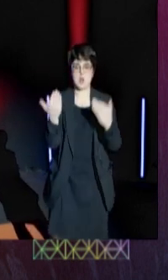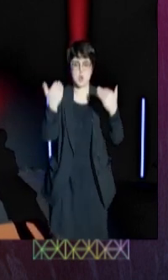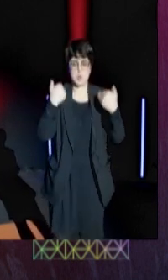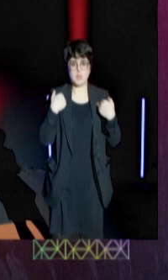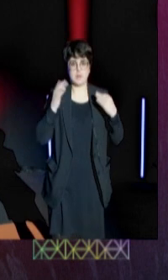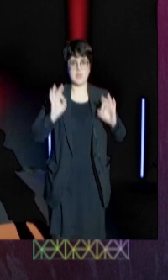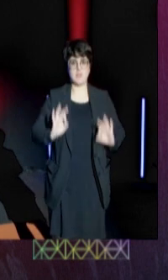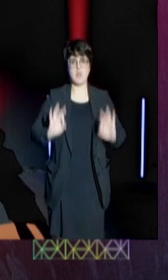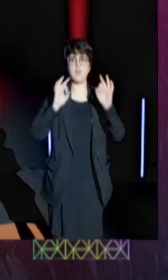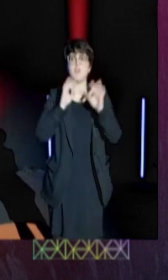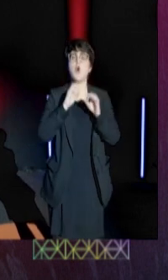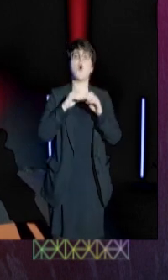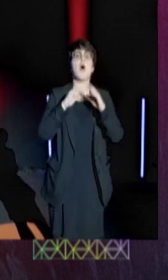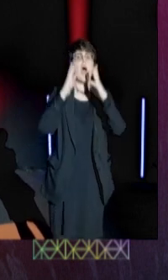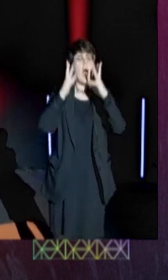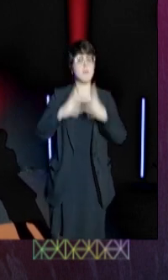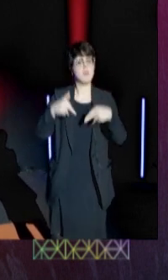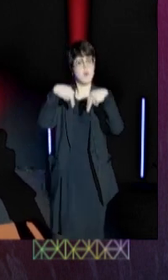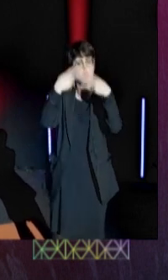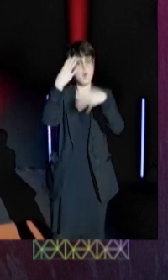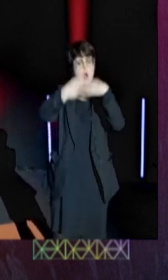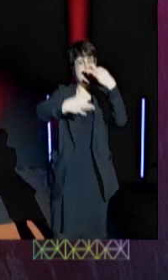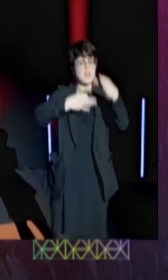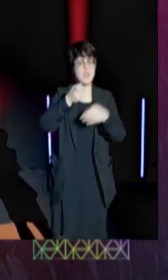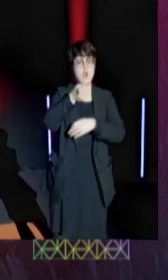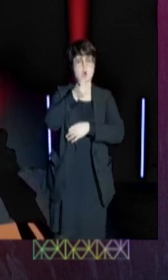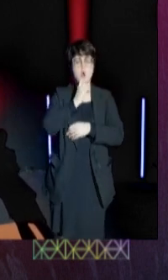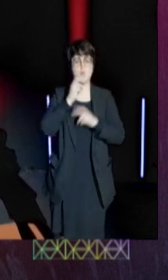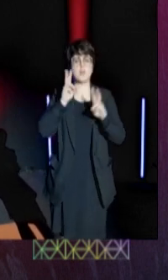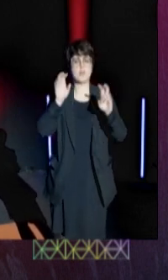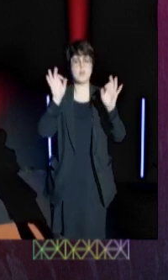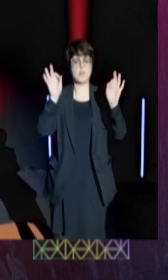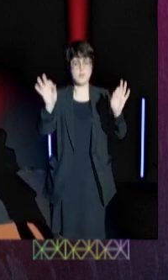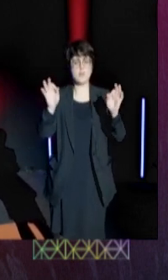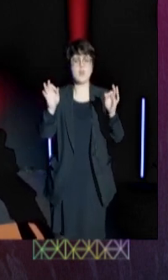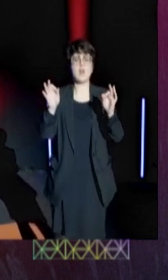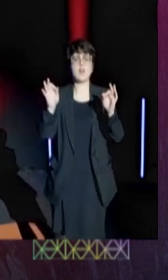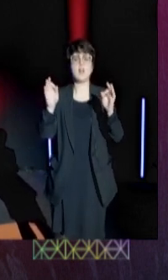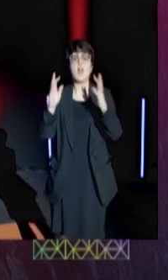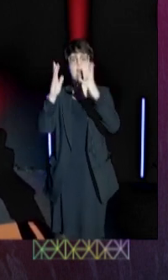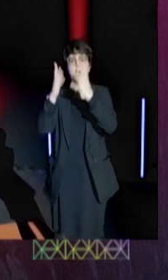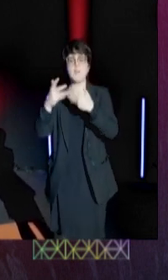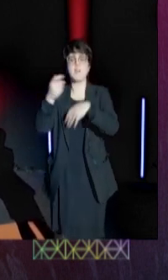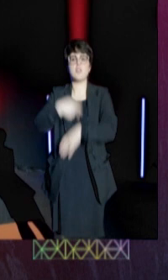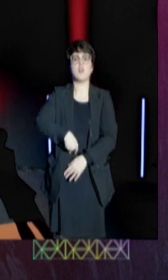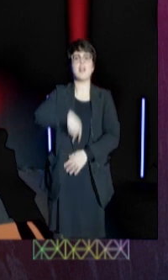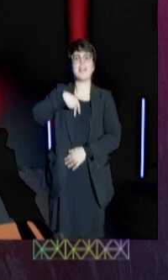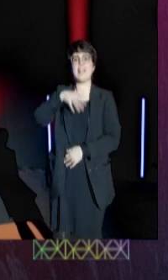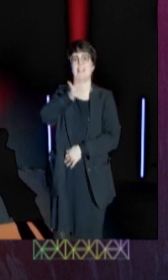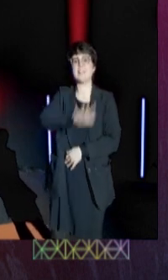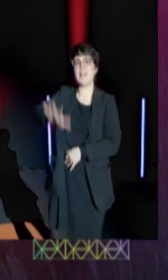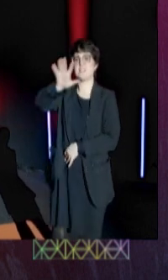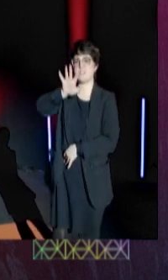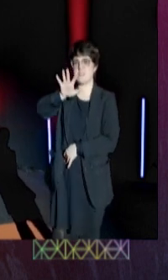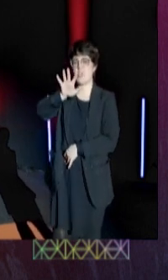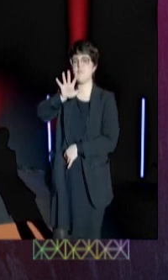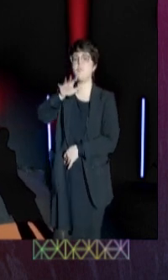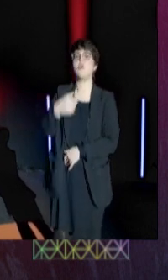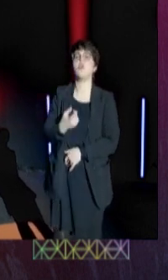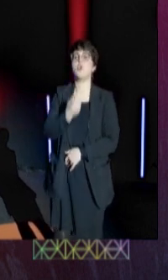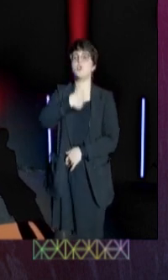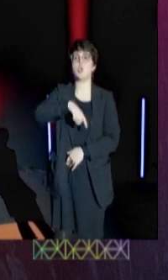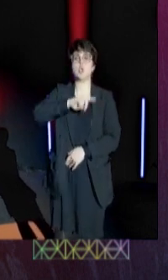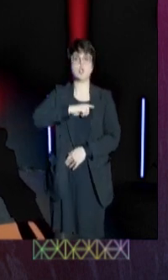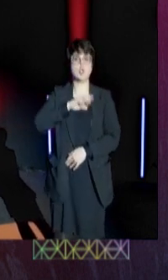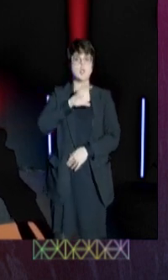organiza la administración pública fundamentalmente En este caso dentro de lo que es la administración general del estado eh somos el